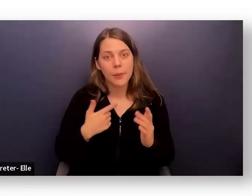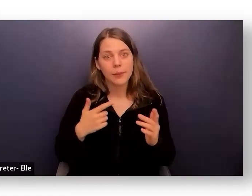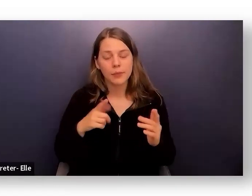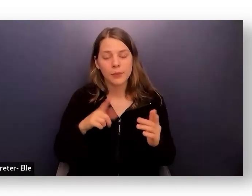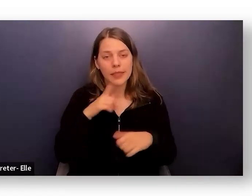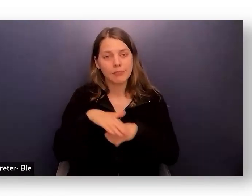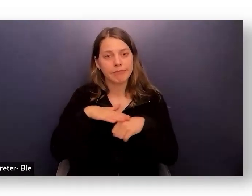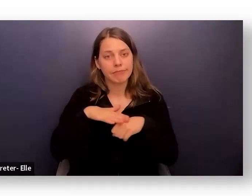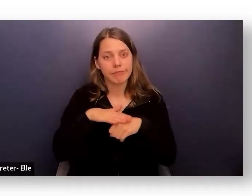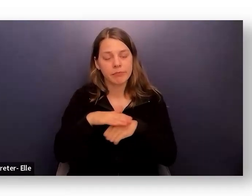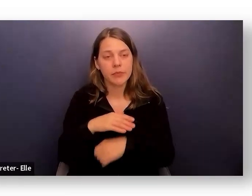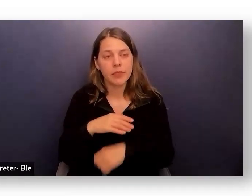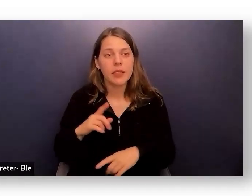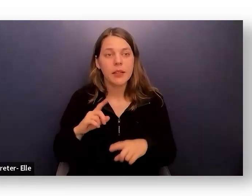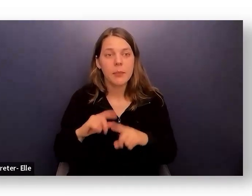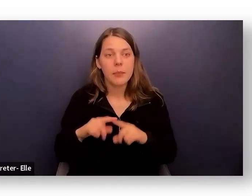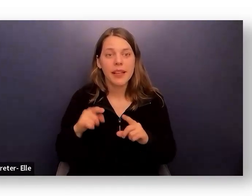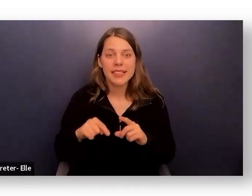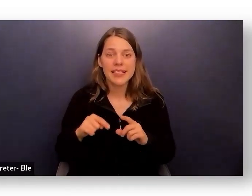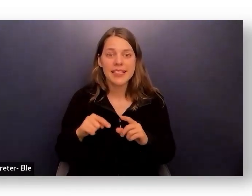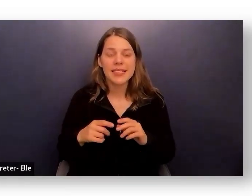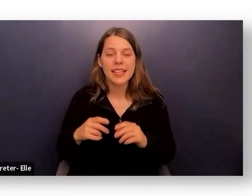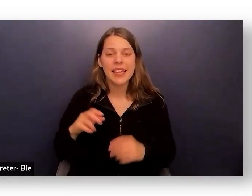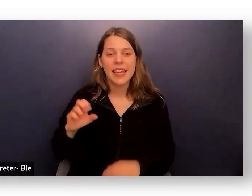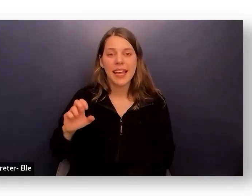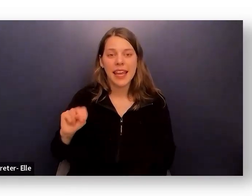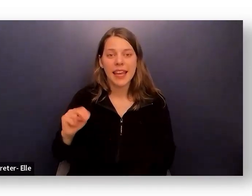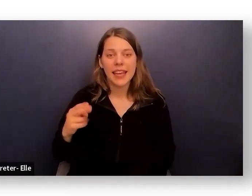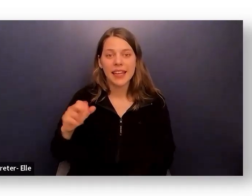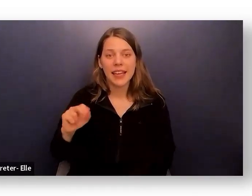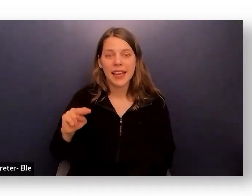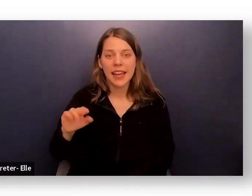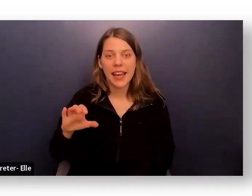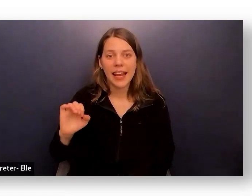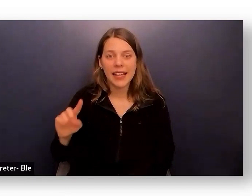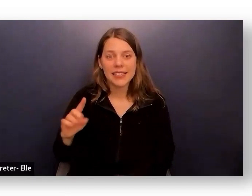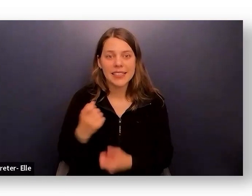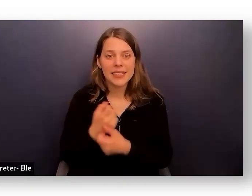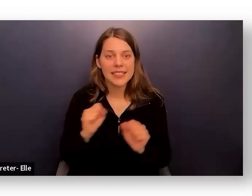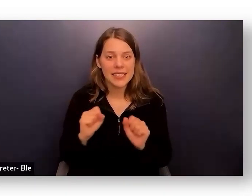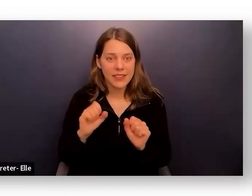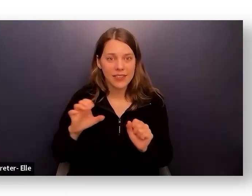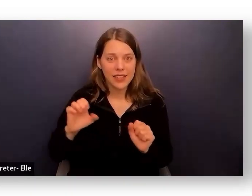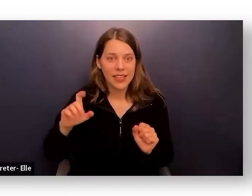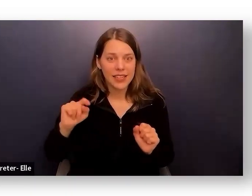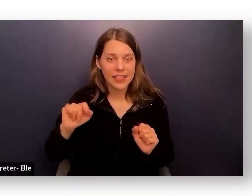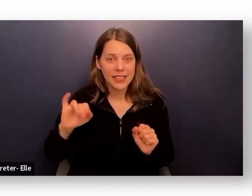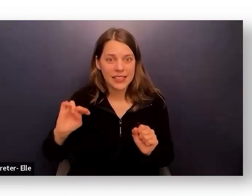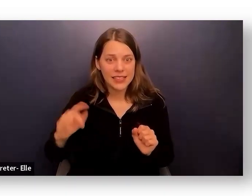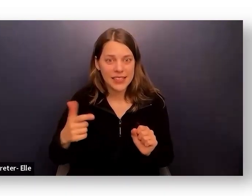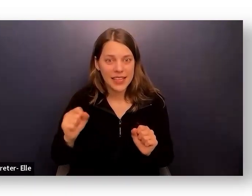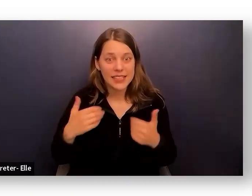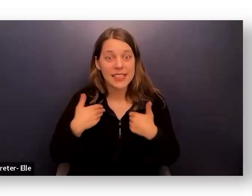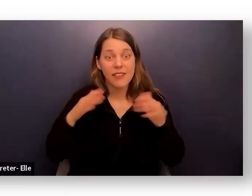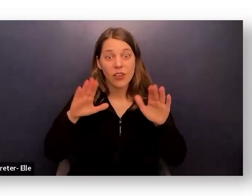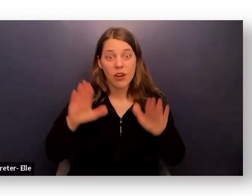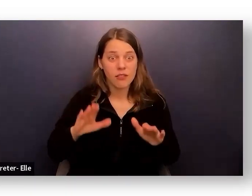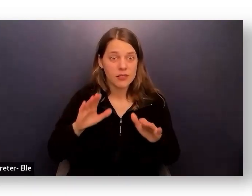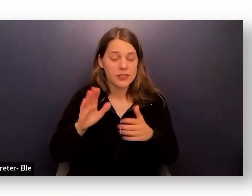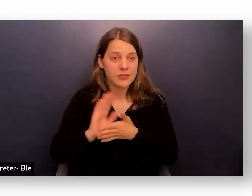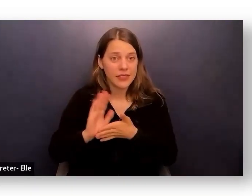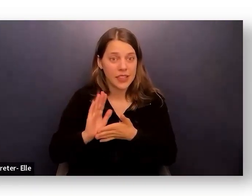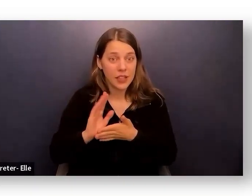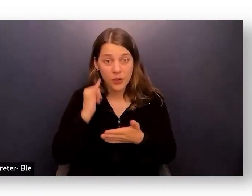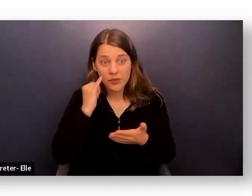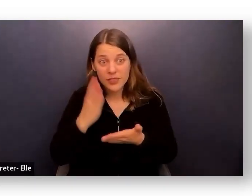Y lo estoy diciendo simplemente. que sería la configuración de seguridad mejorada